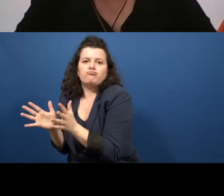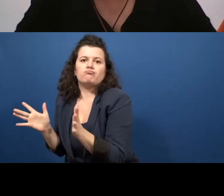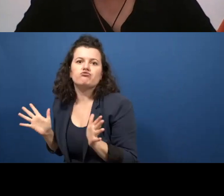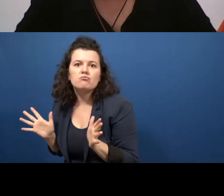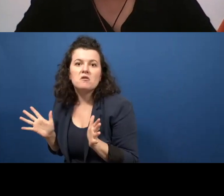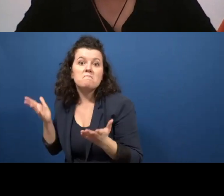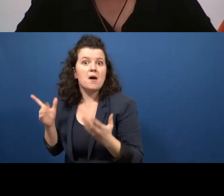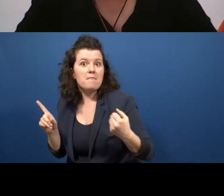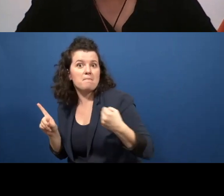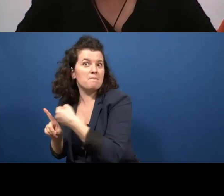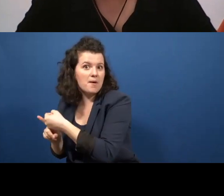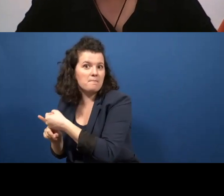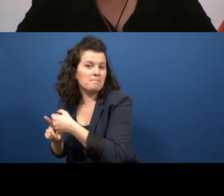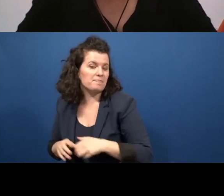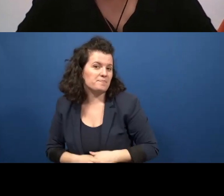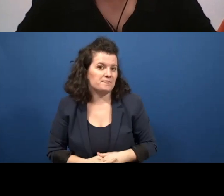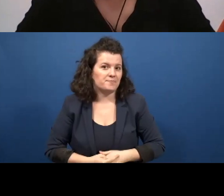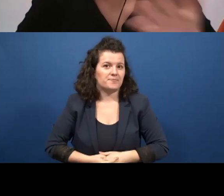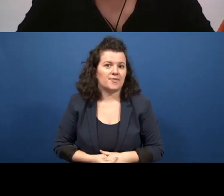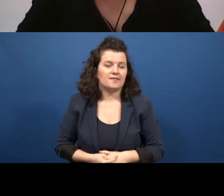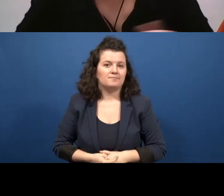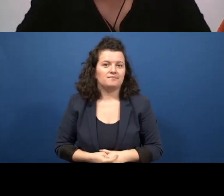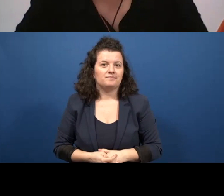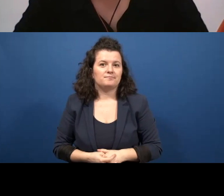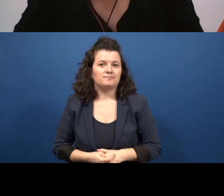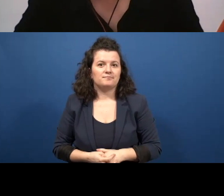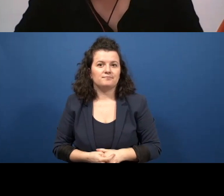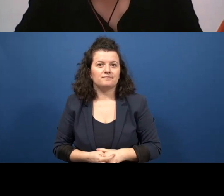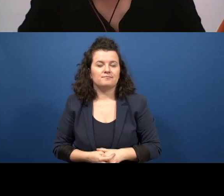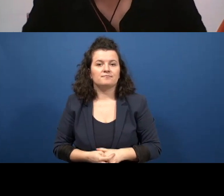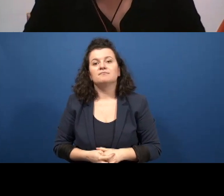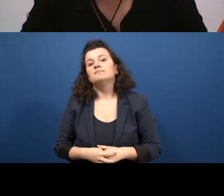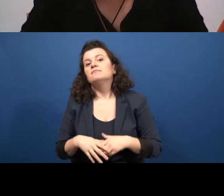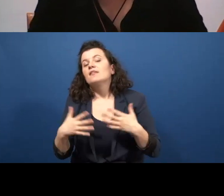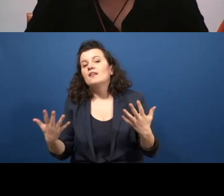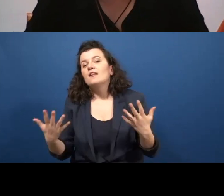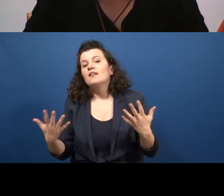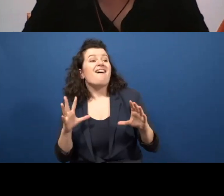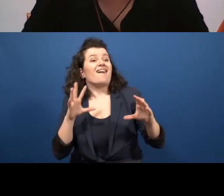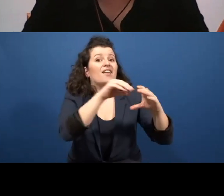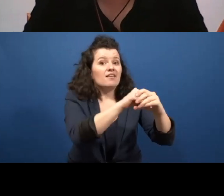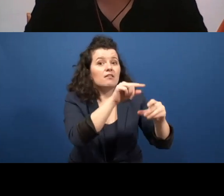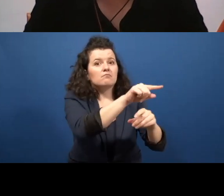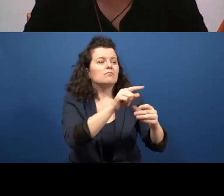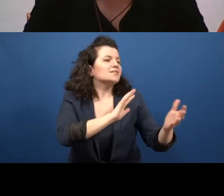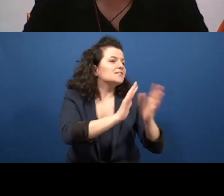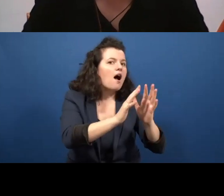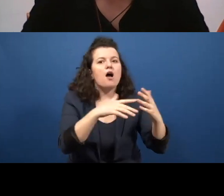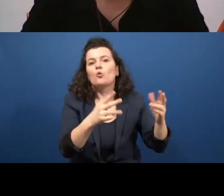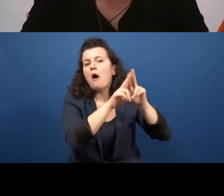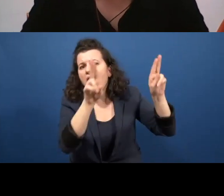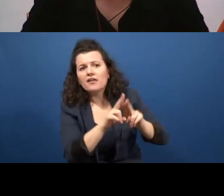posteriormente trasladarla a la lengua de signos, me sirvió. Y es muy importante conocer que la lengua de signos y los